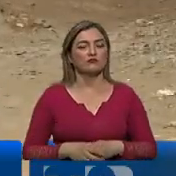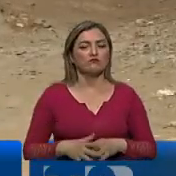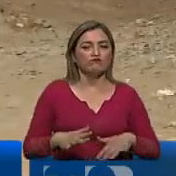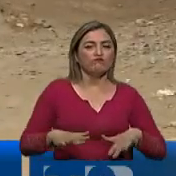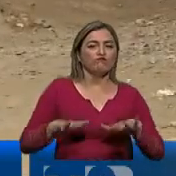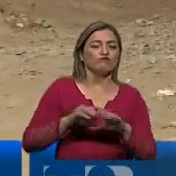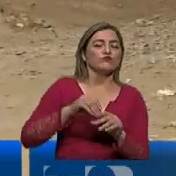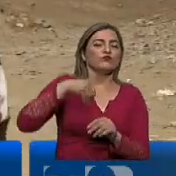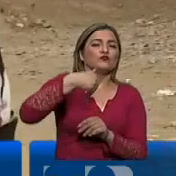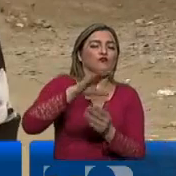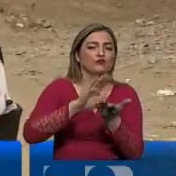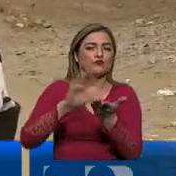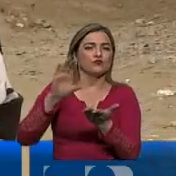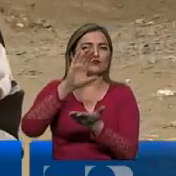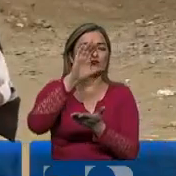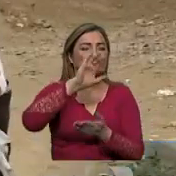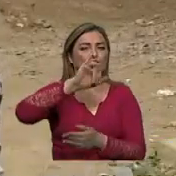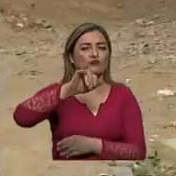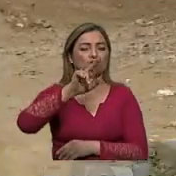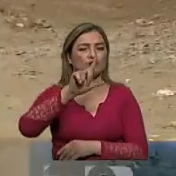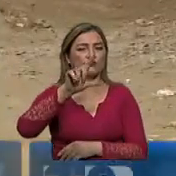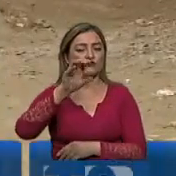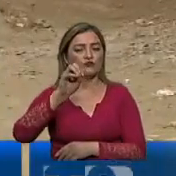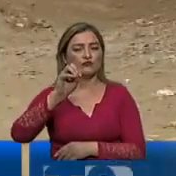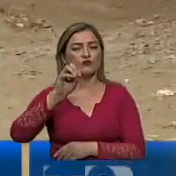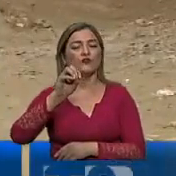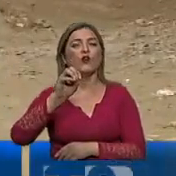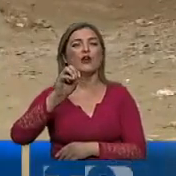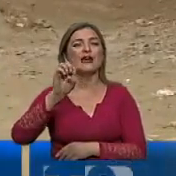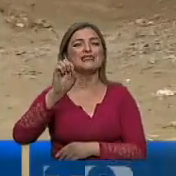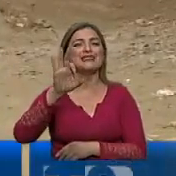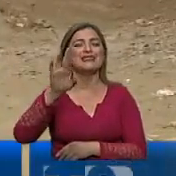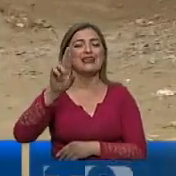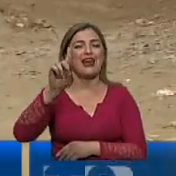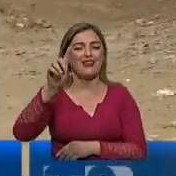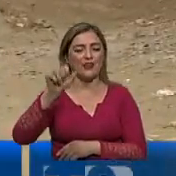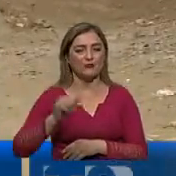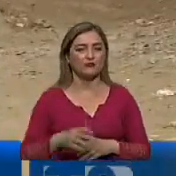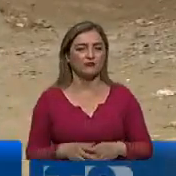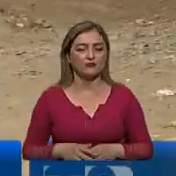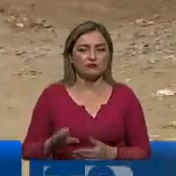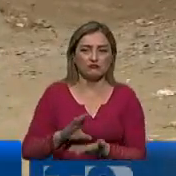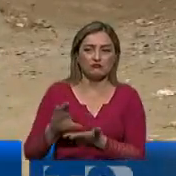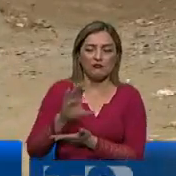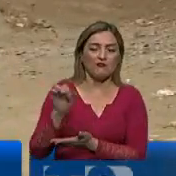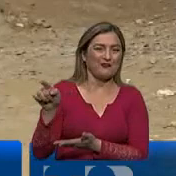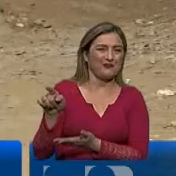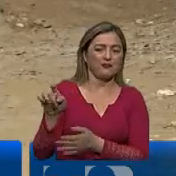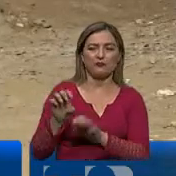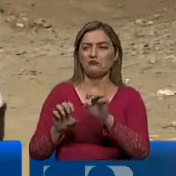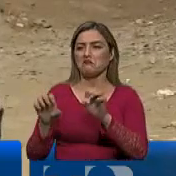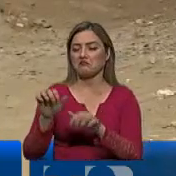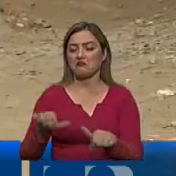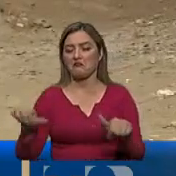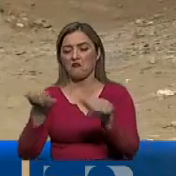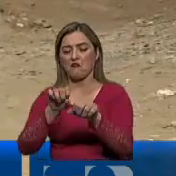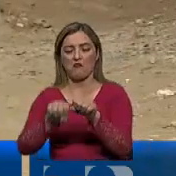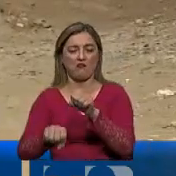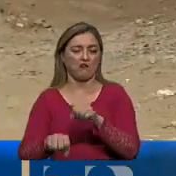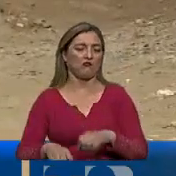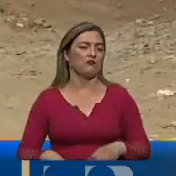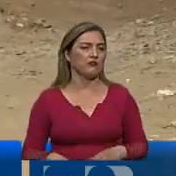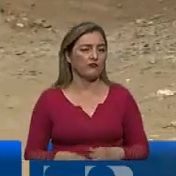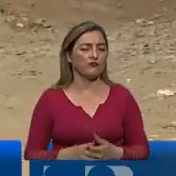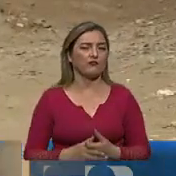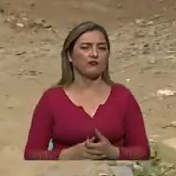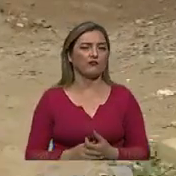a las afueras del colegio Julio Estrada y Casa, que es uno de los colegios que ha determinado y ha detectado o identificado más bien